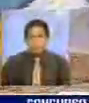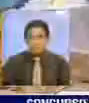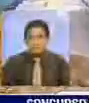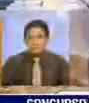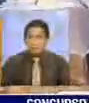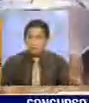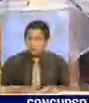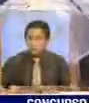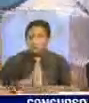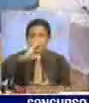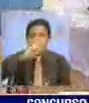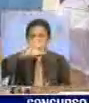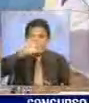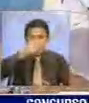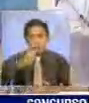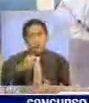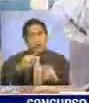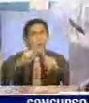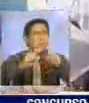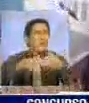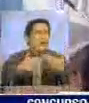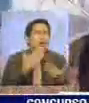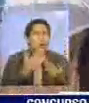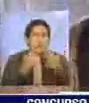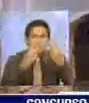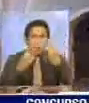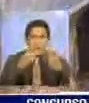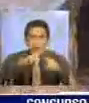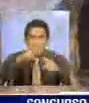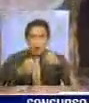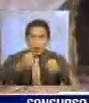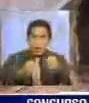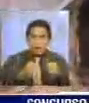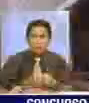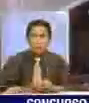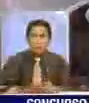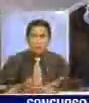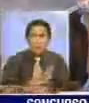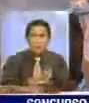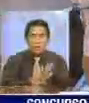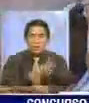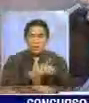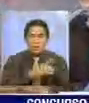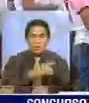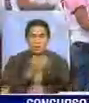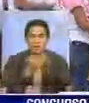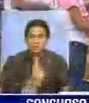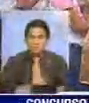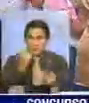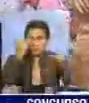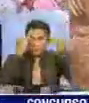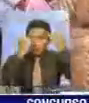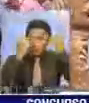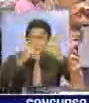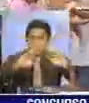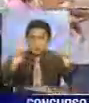Bueno, opiniones, Carlos Eduardo, sobre este rápido desfile de la Escuela República de Chile. Bueno, opiniones rápidas, veo